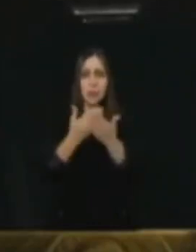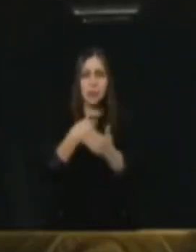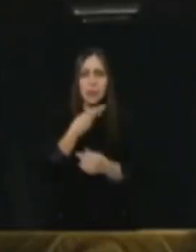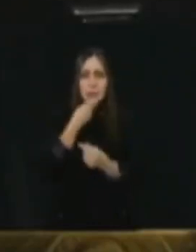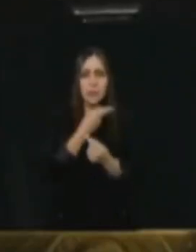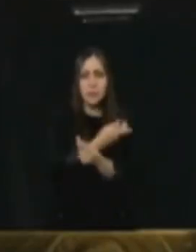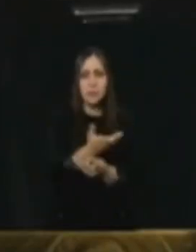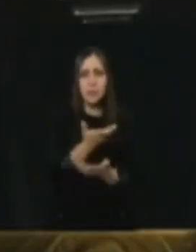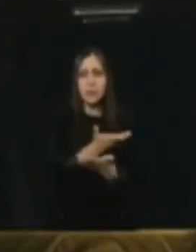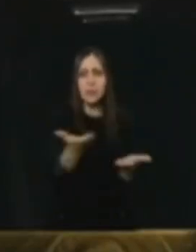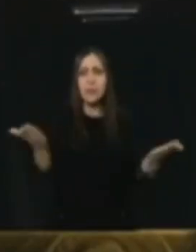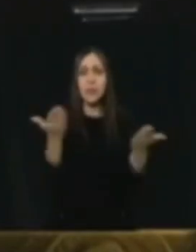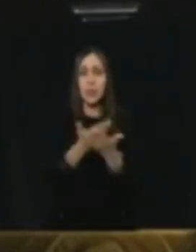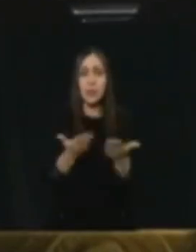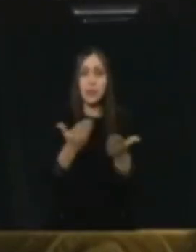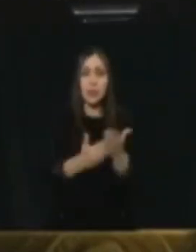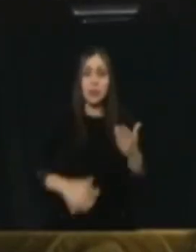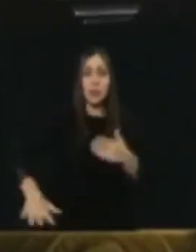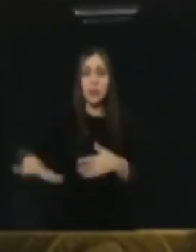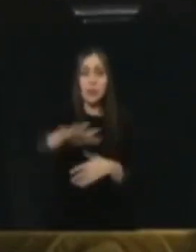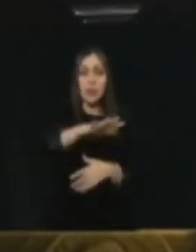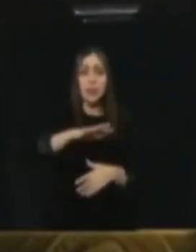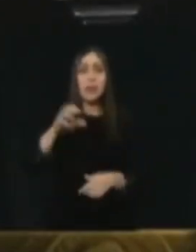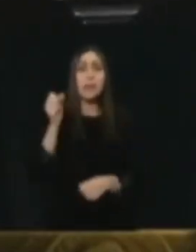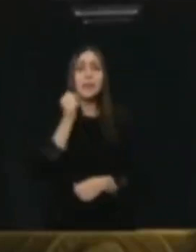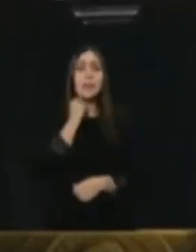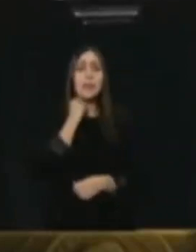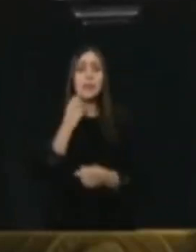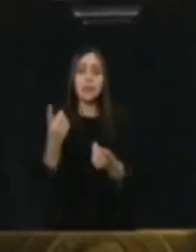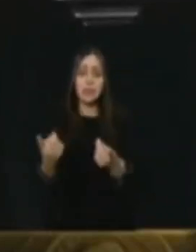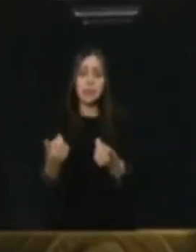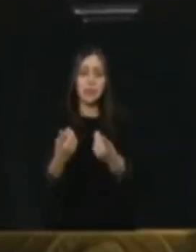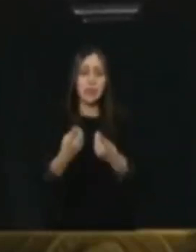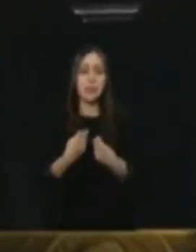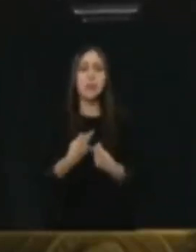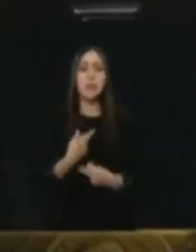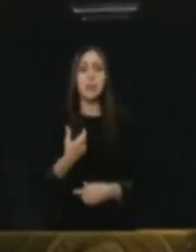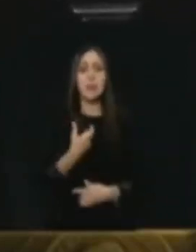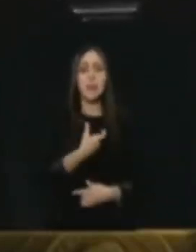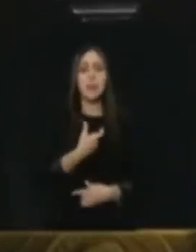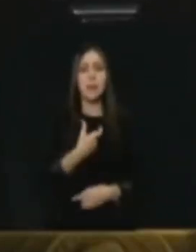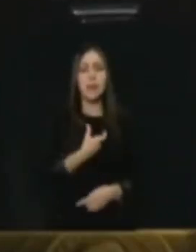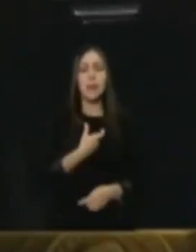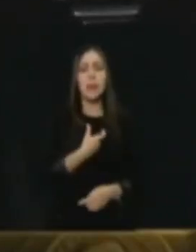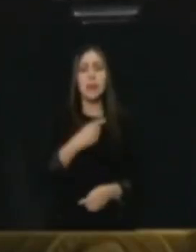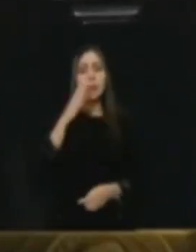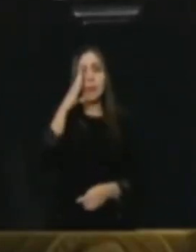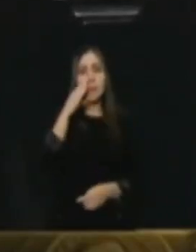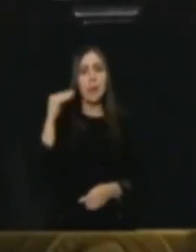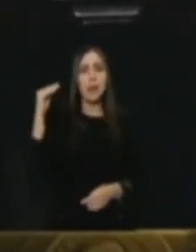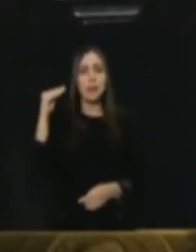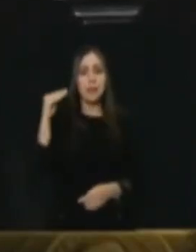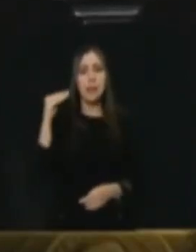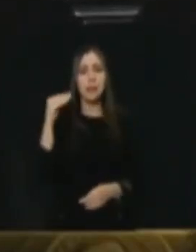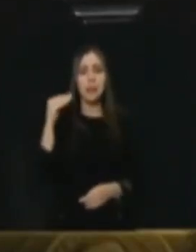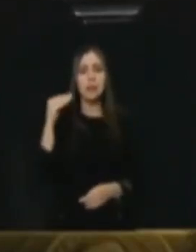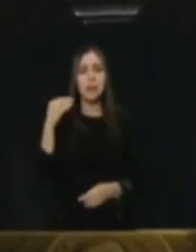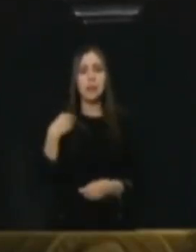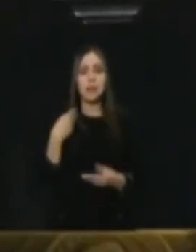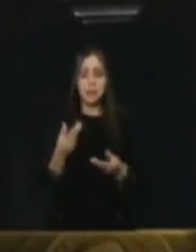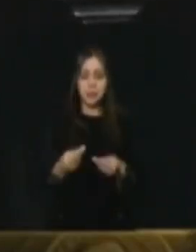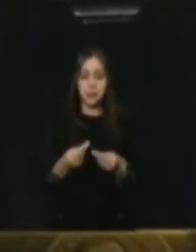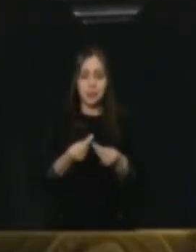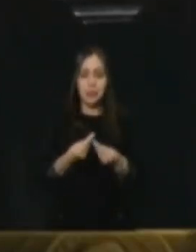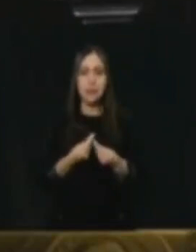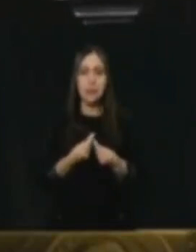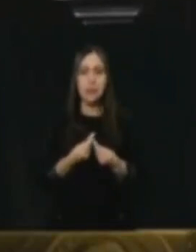de la República, me conceden la medalla Belisario Domínguez, que recibo como